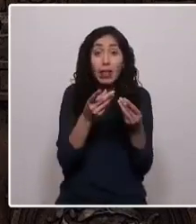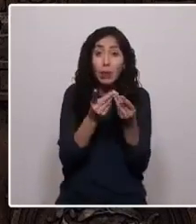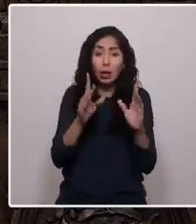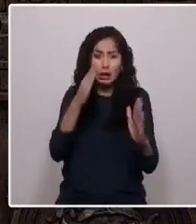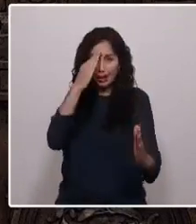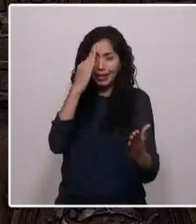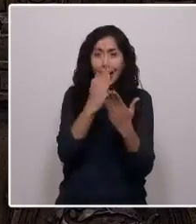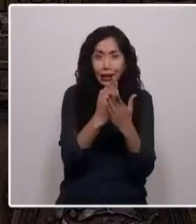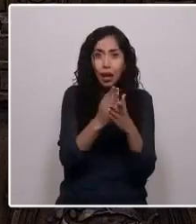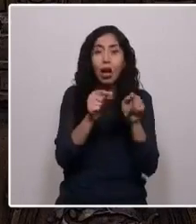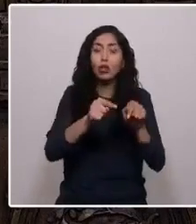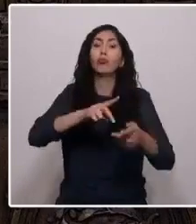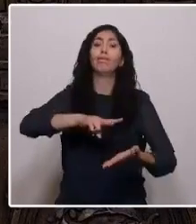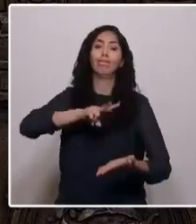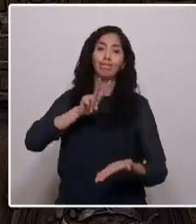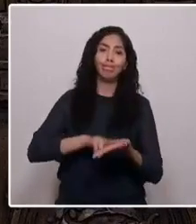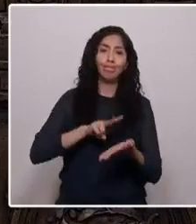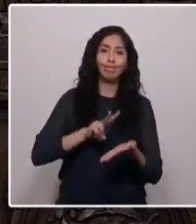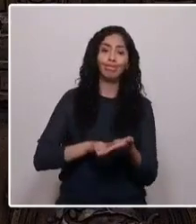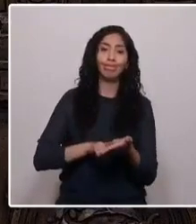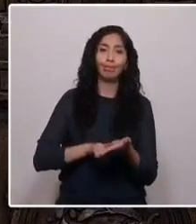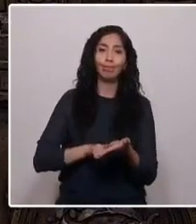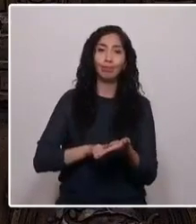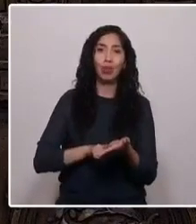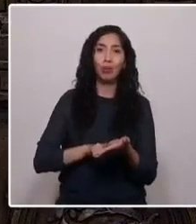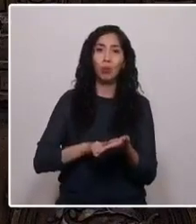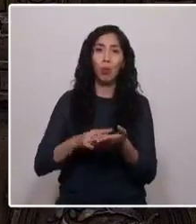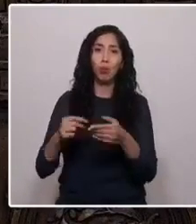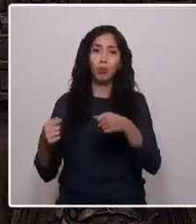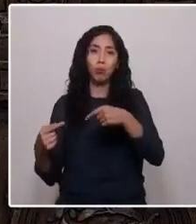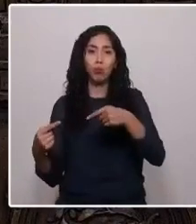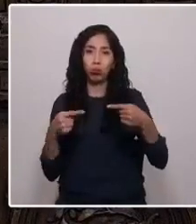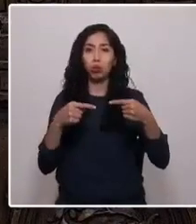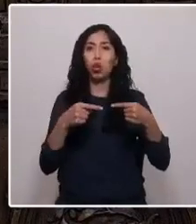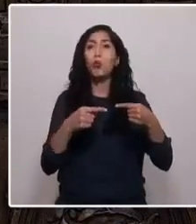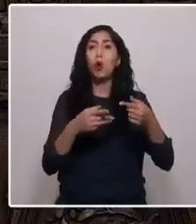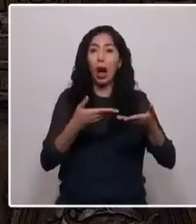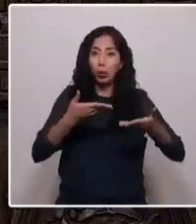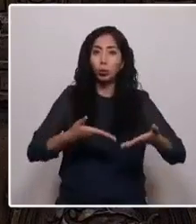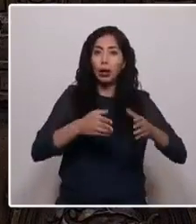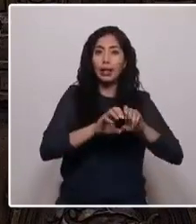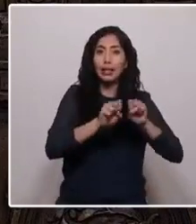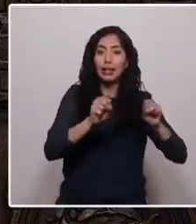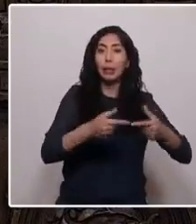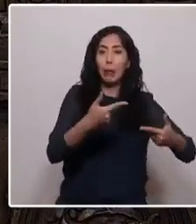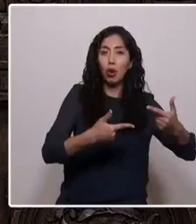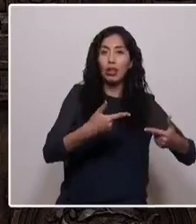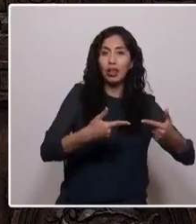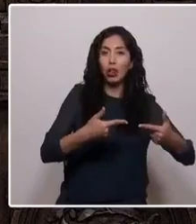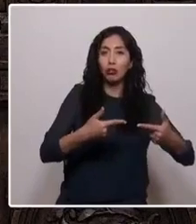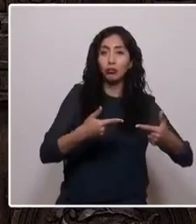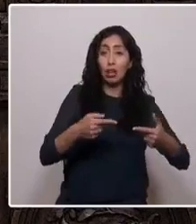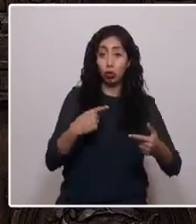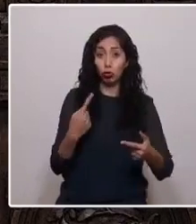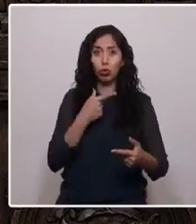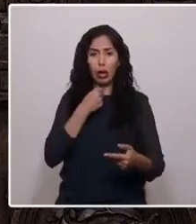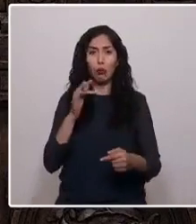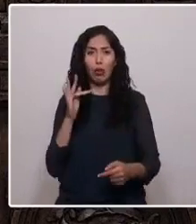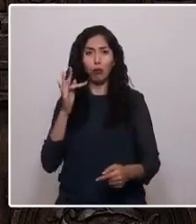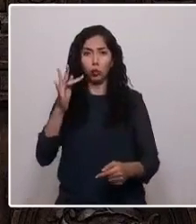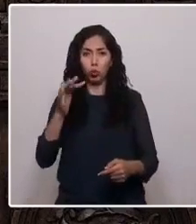contrapeso real al actual sistema político que vamos a consagrar en el futuro para que nunca un criminal